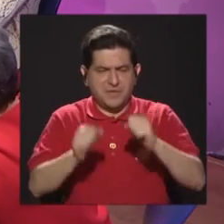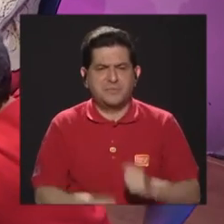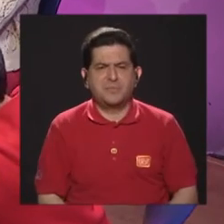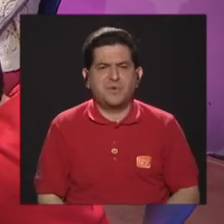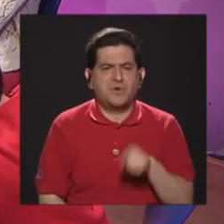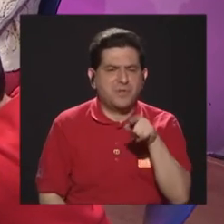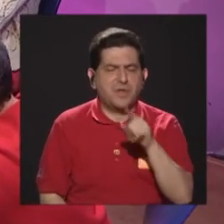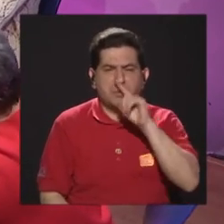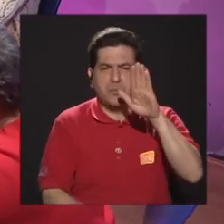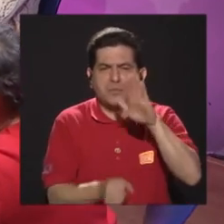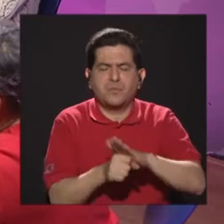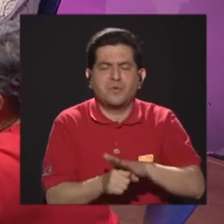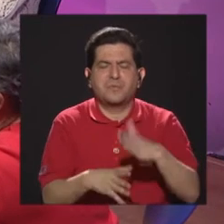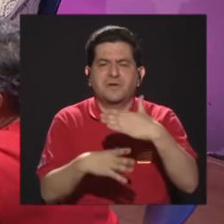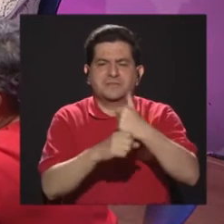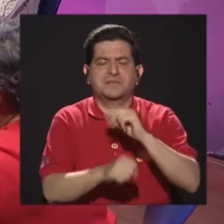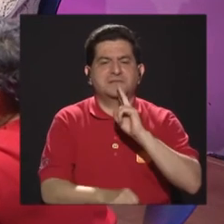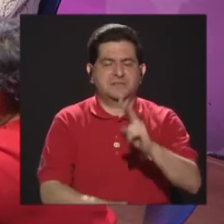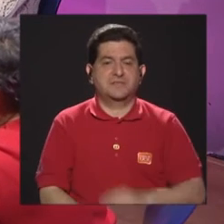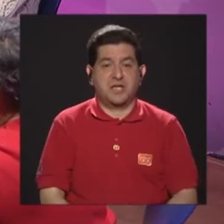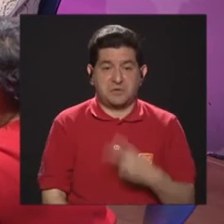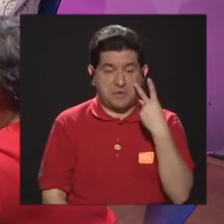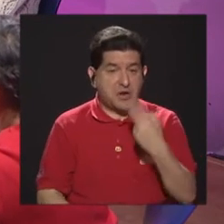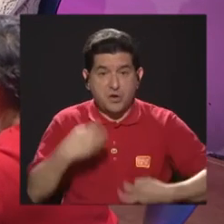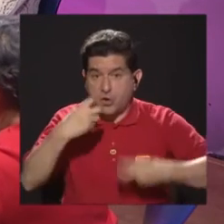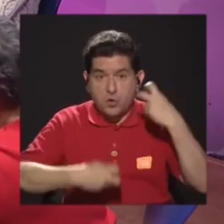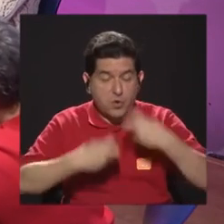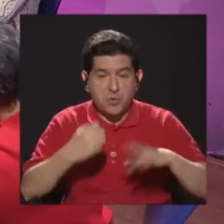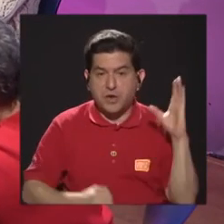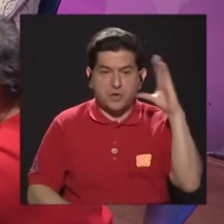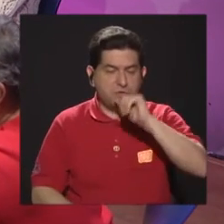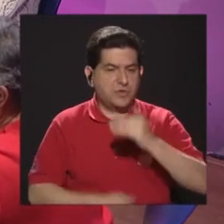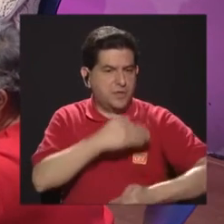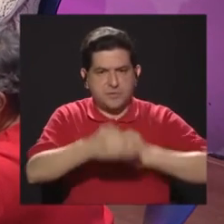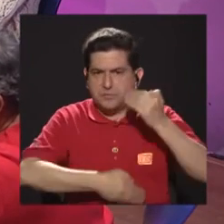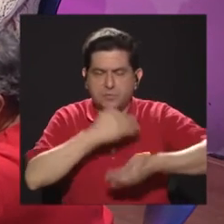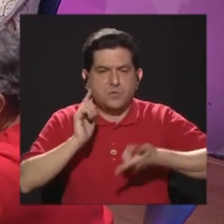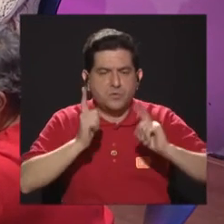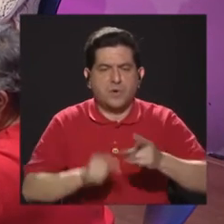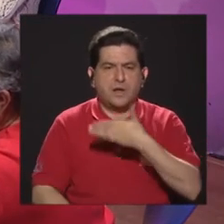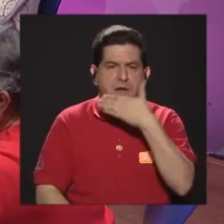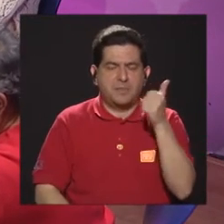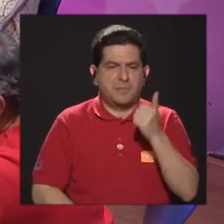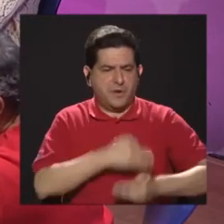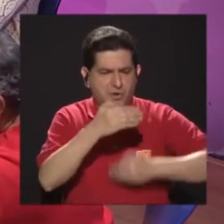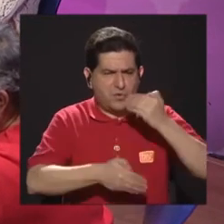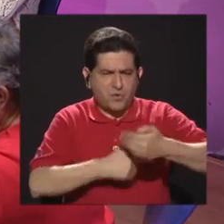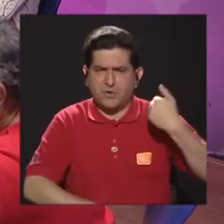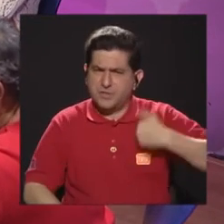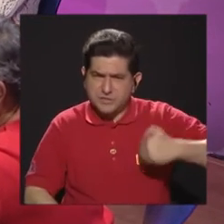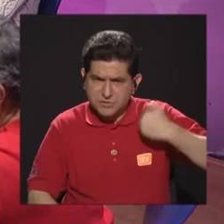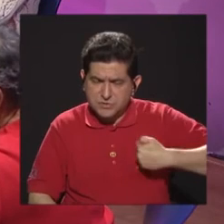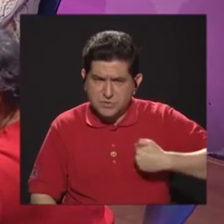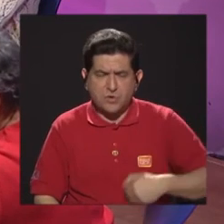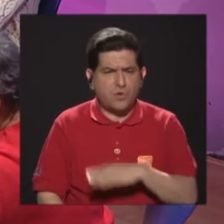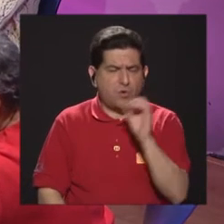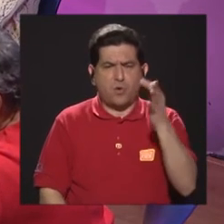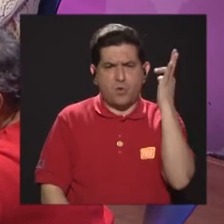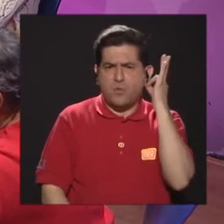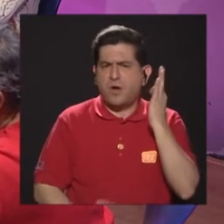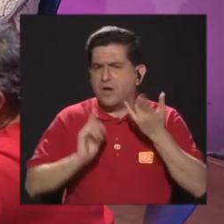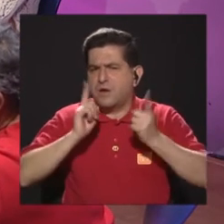sus promesas de campaña. Y hasta que no vemos ningún escándalo, no notamos sus gestiones. ¿Son mejores las gestiones de los hombres y de mujeres en ese